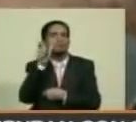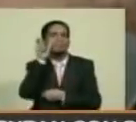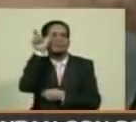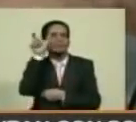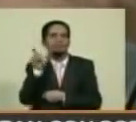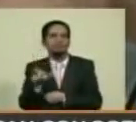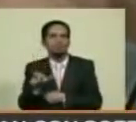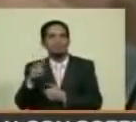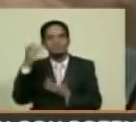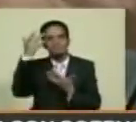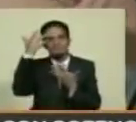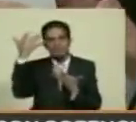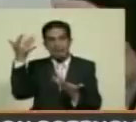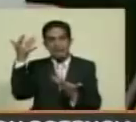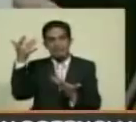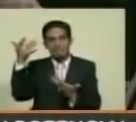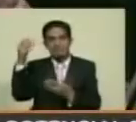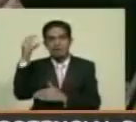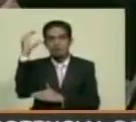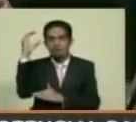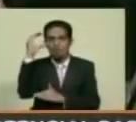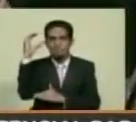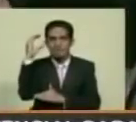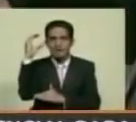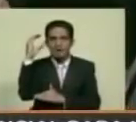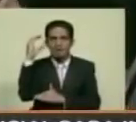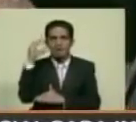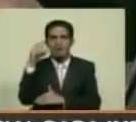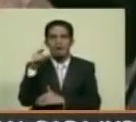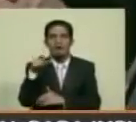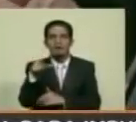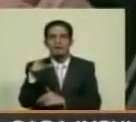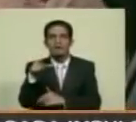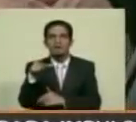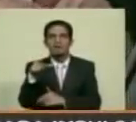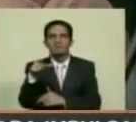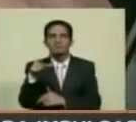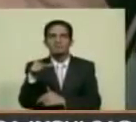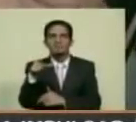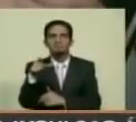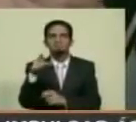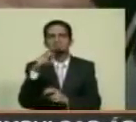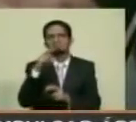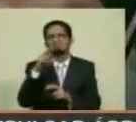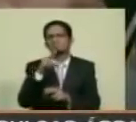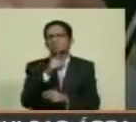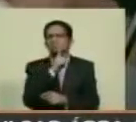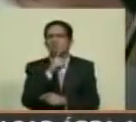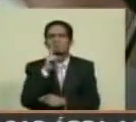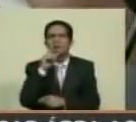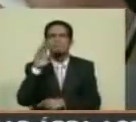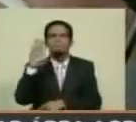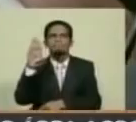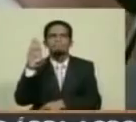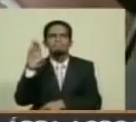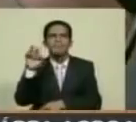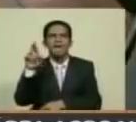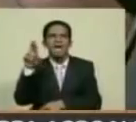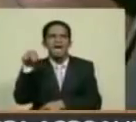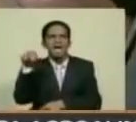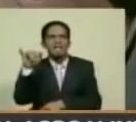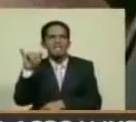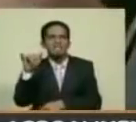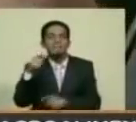de inteligencia colombiana que utilizaba el alias de alias Berlín, pero que se